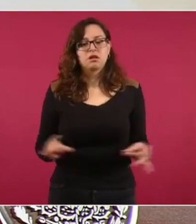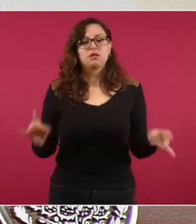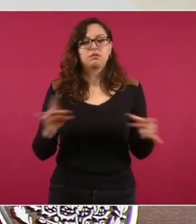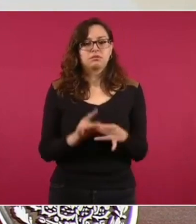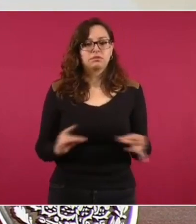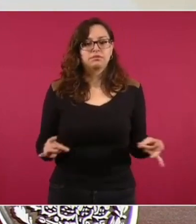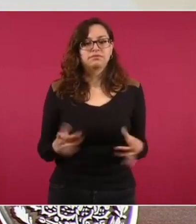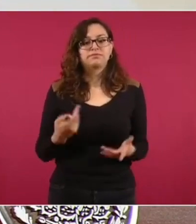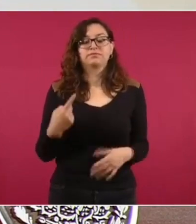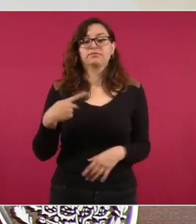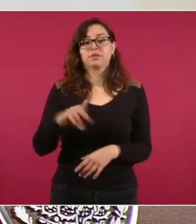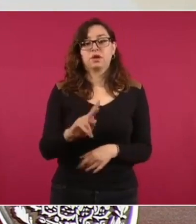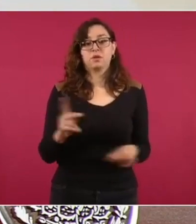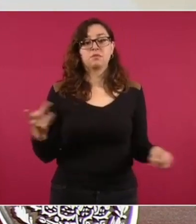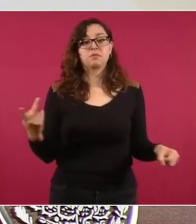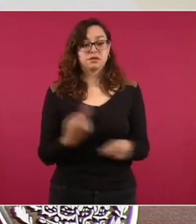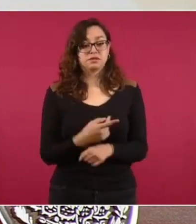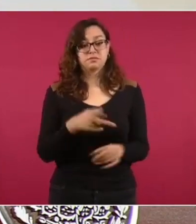contextualizan en el Reforma,